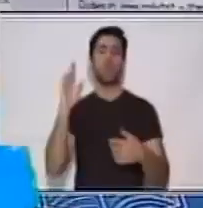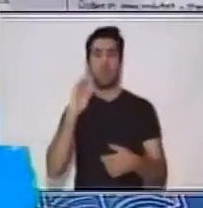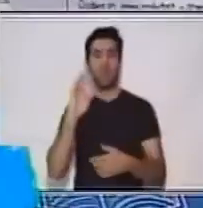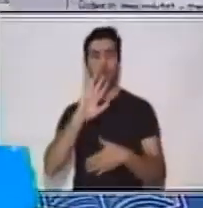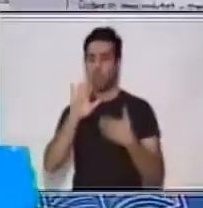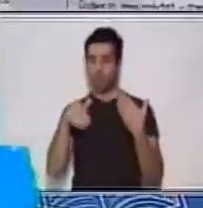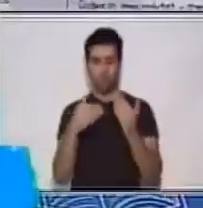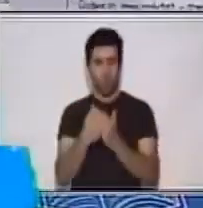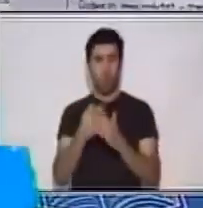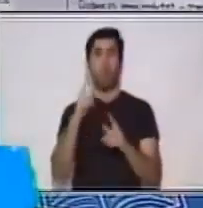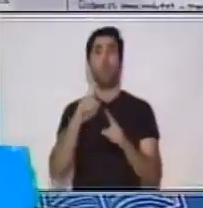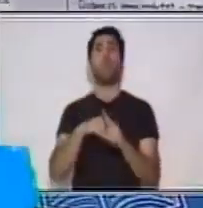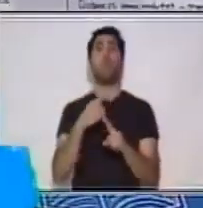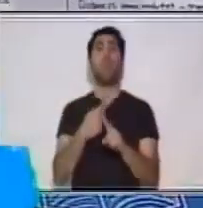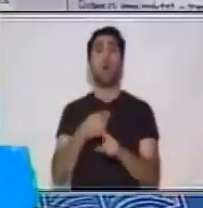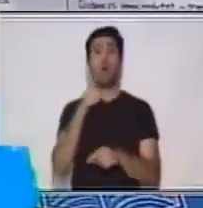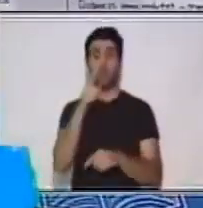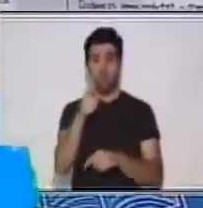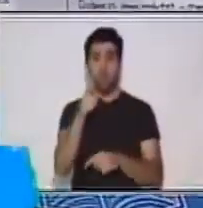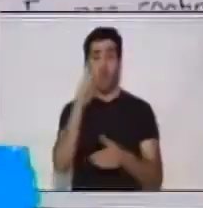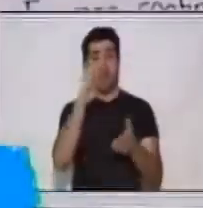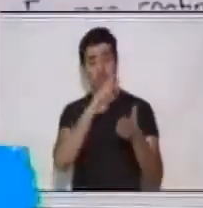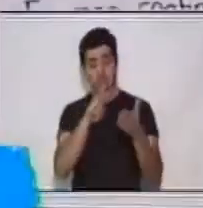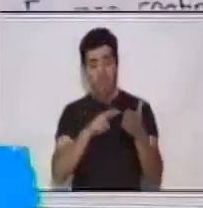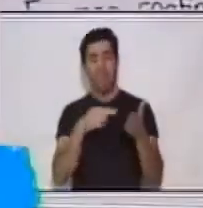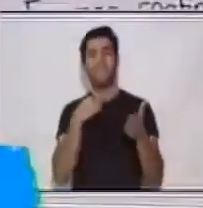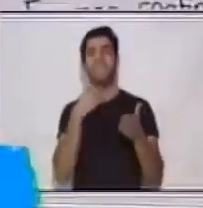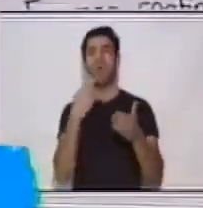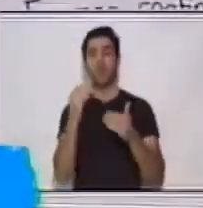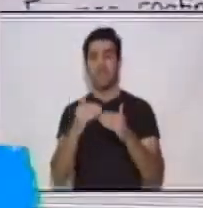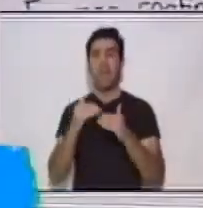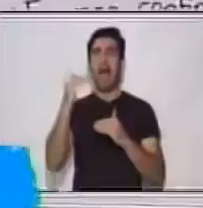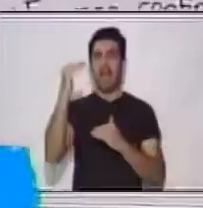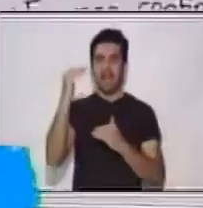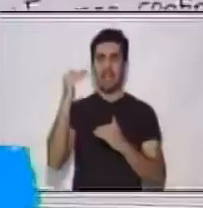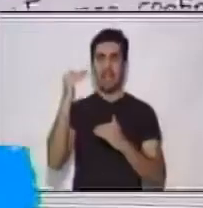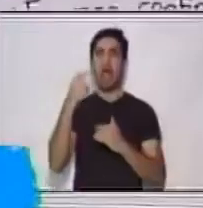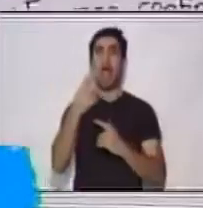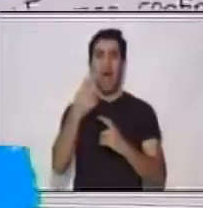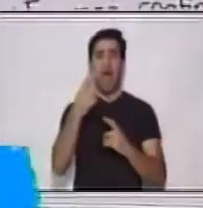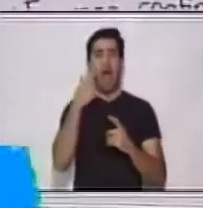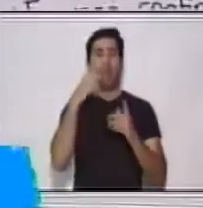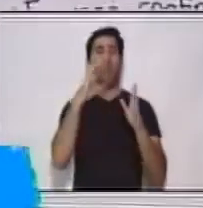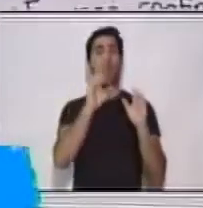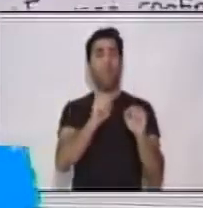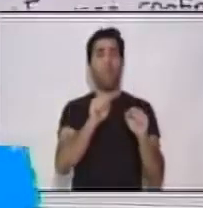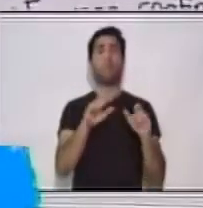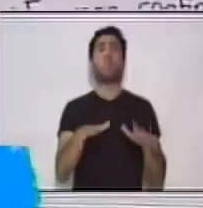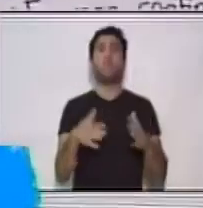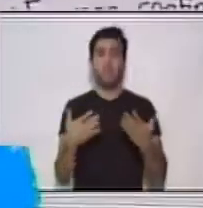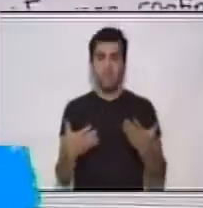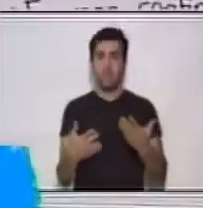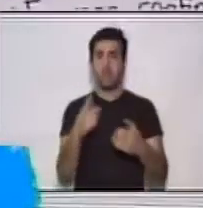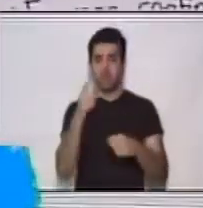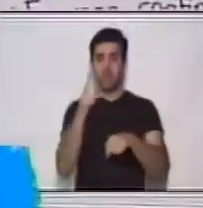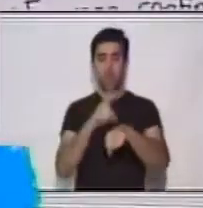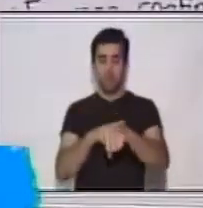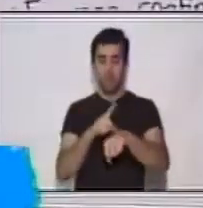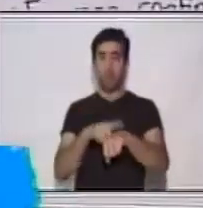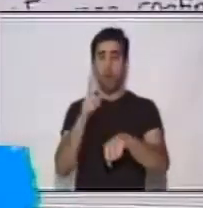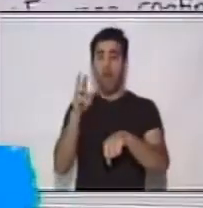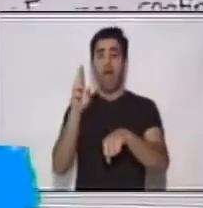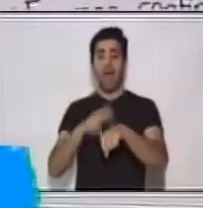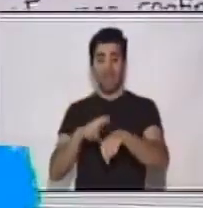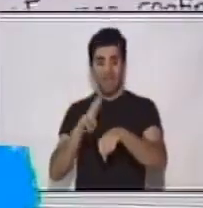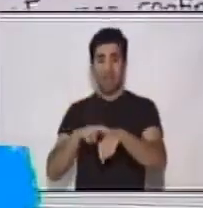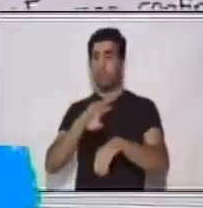Cuando tú lees en voz alta o recitas más bien un poema, te vas a dar cuenta que al momento que haya rima y